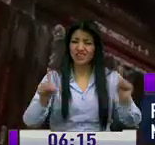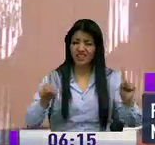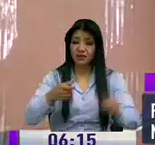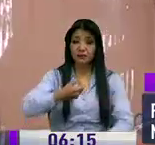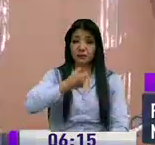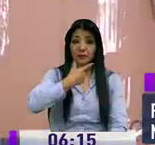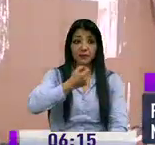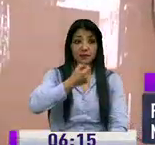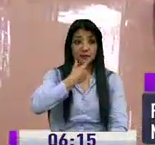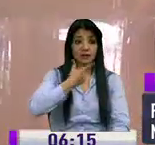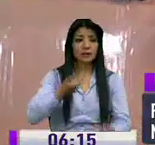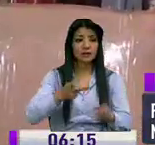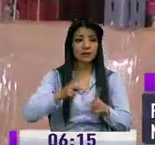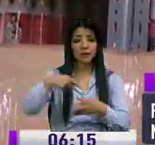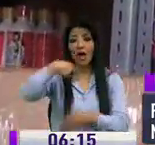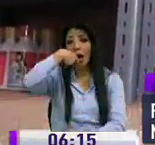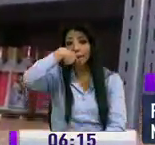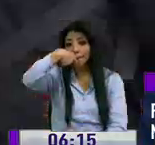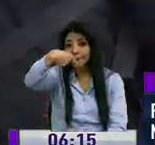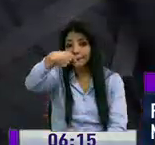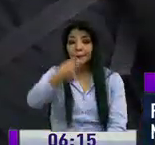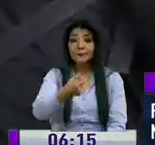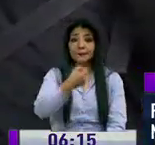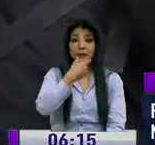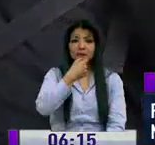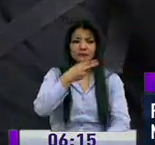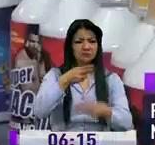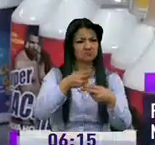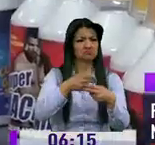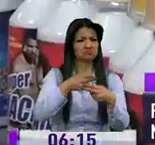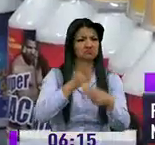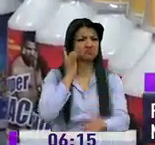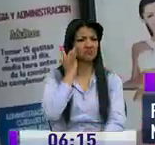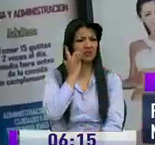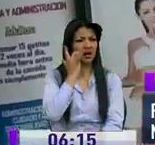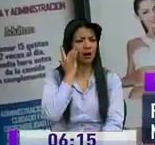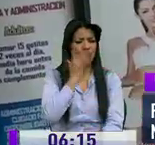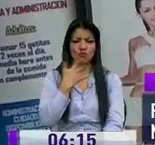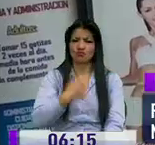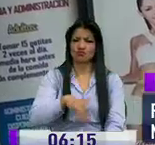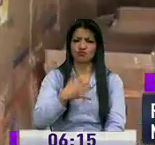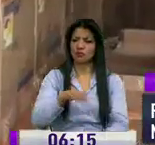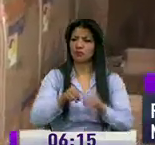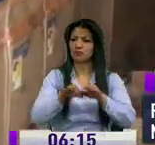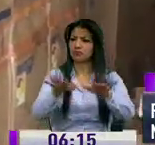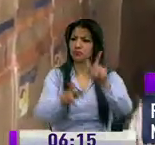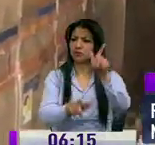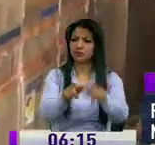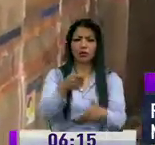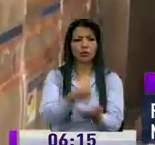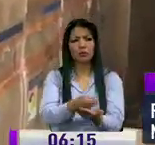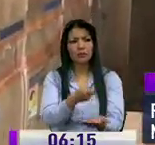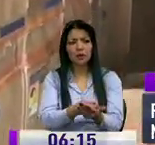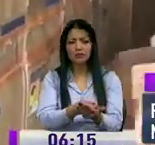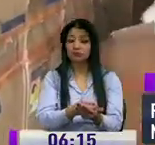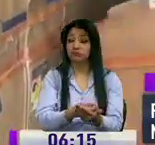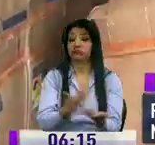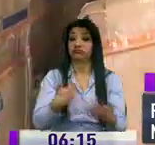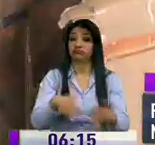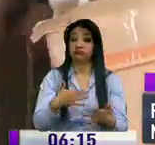e incluso jarabes y pastillas con nombres extraños que podrían afectar a la salud de quienes consuman el